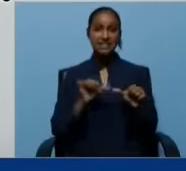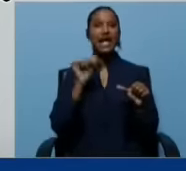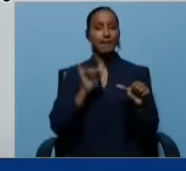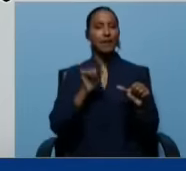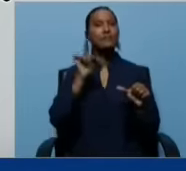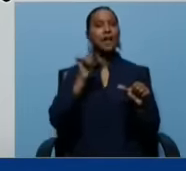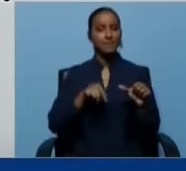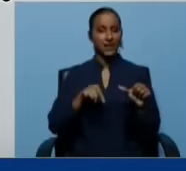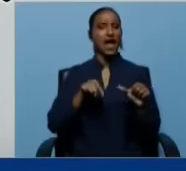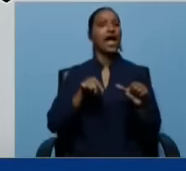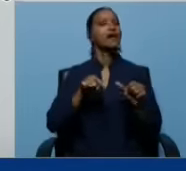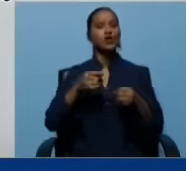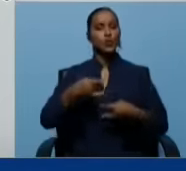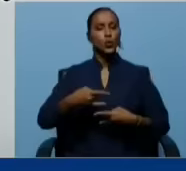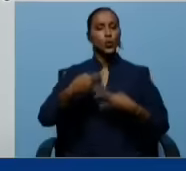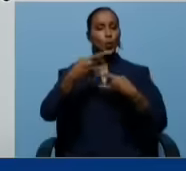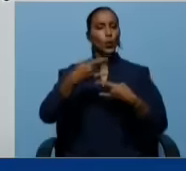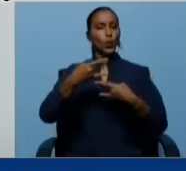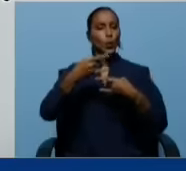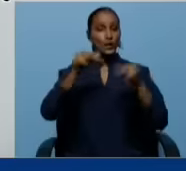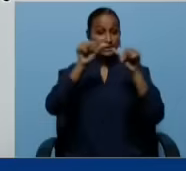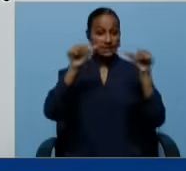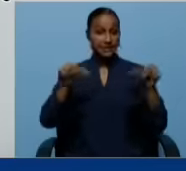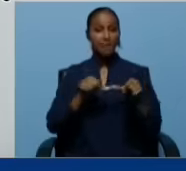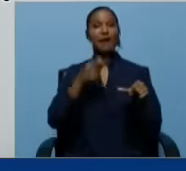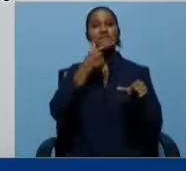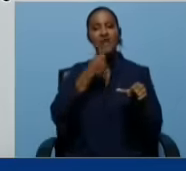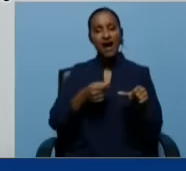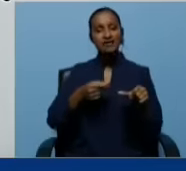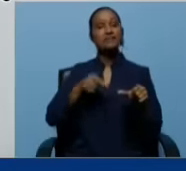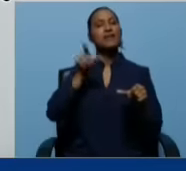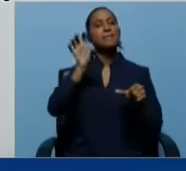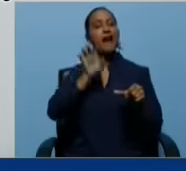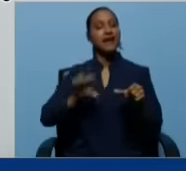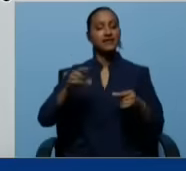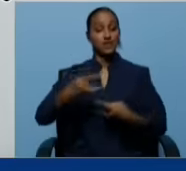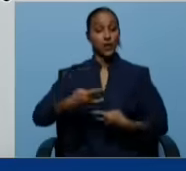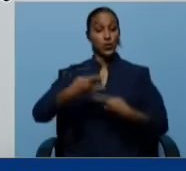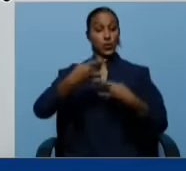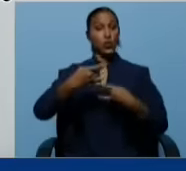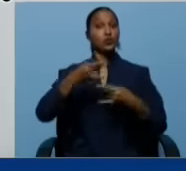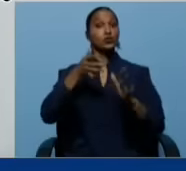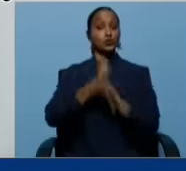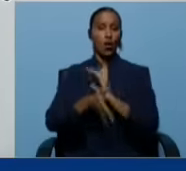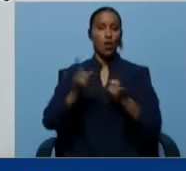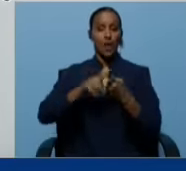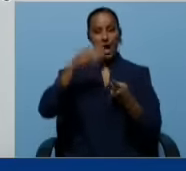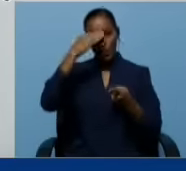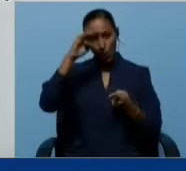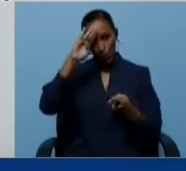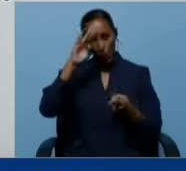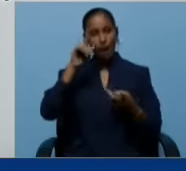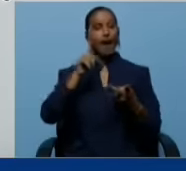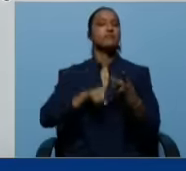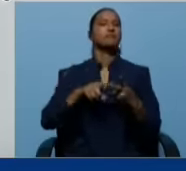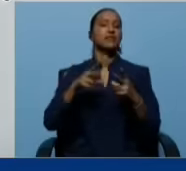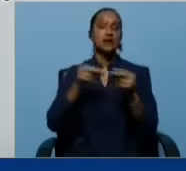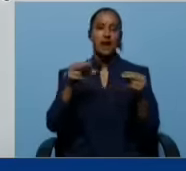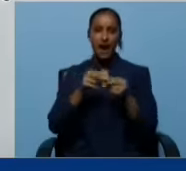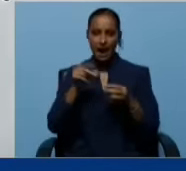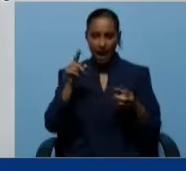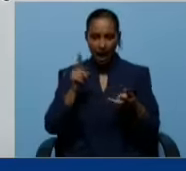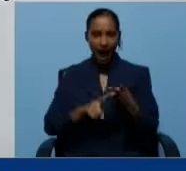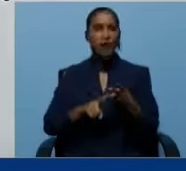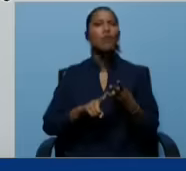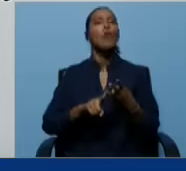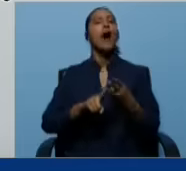Cuba, Bolivia, Nicaragua, Dominica, Antigua y Barbuda, San